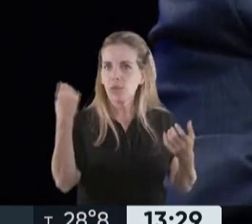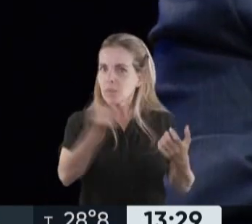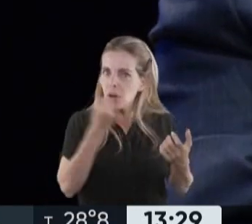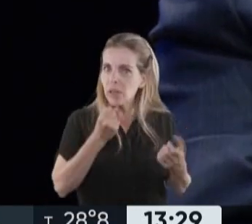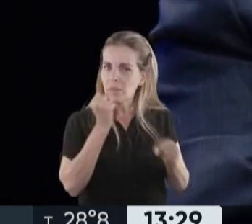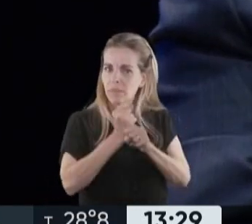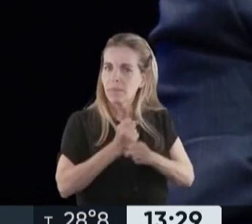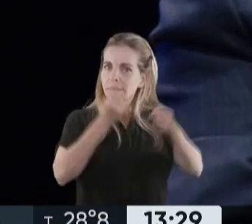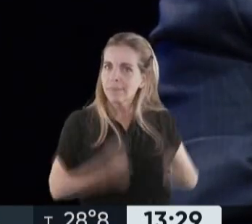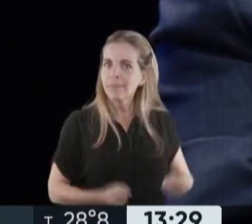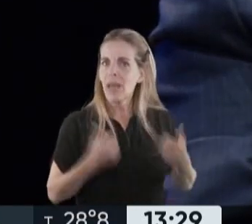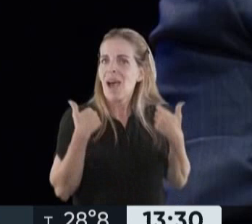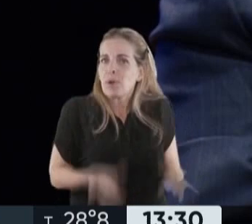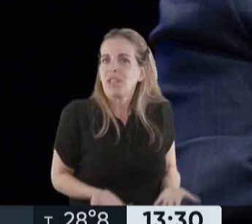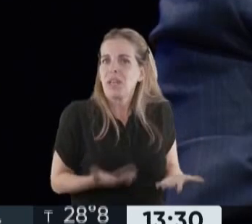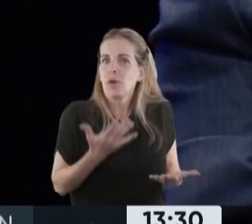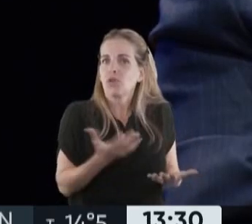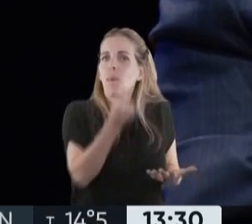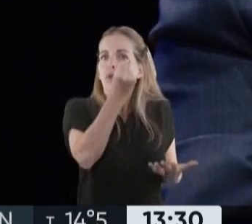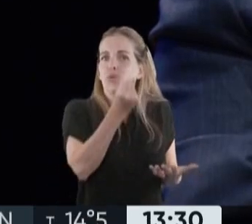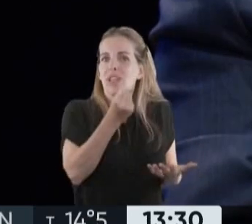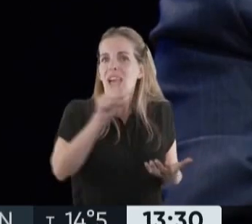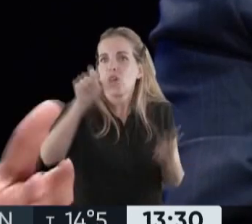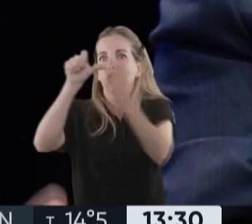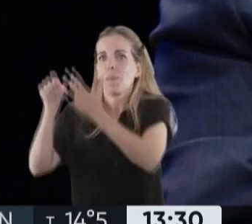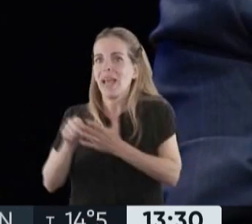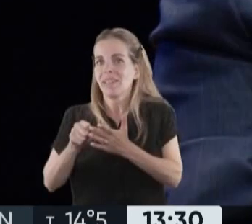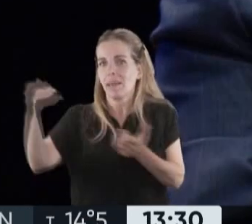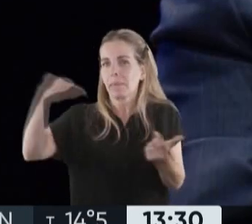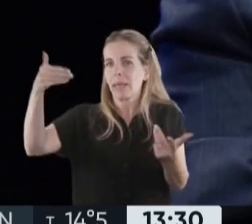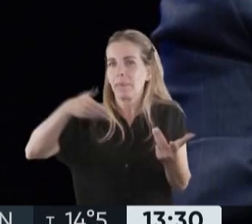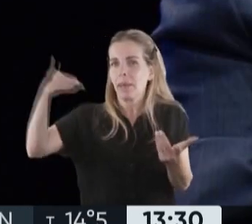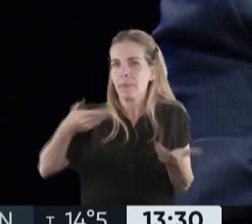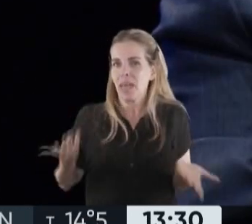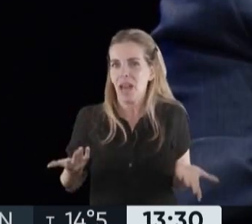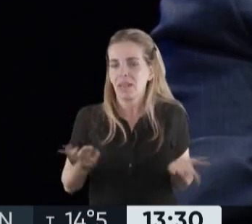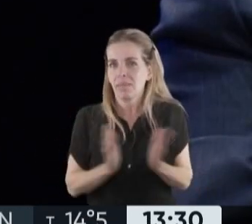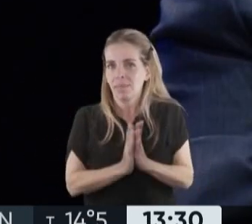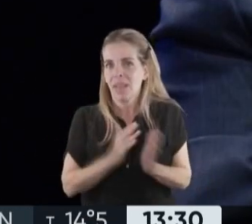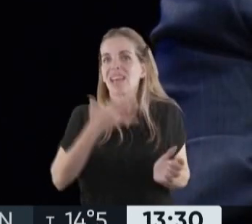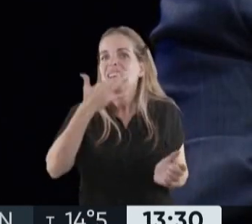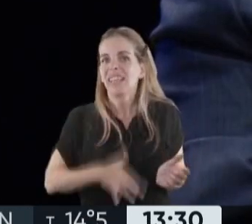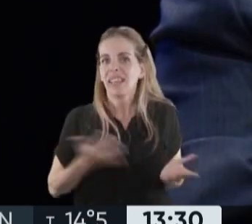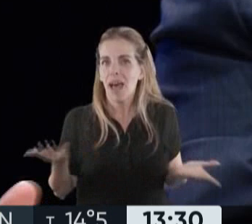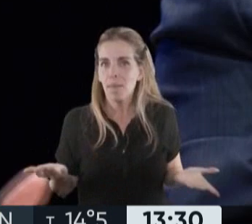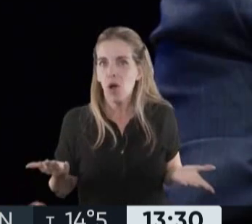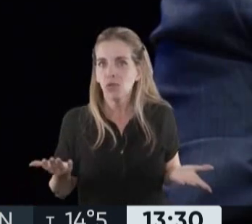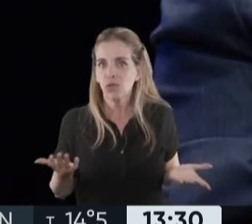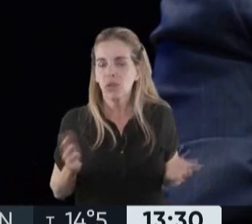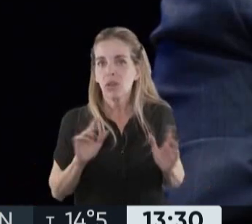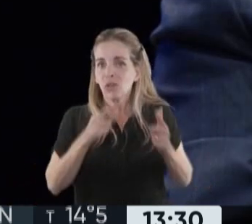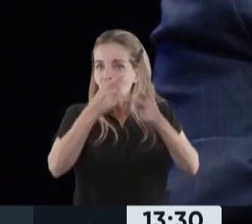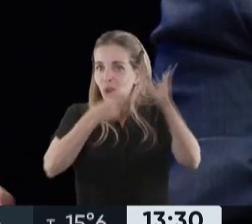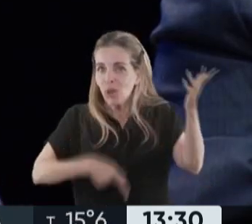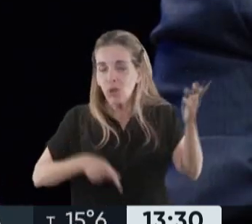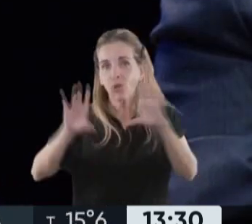y aprovechemos tantas oportunidades. Y entendamos que todo eso que el